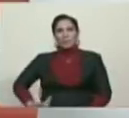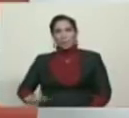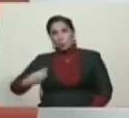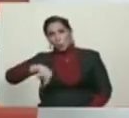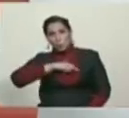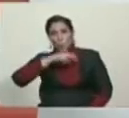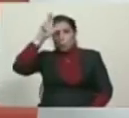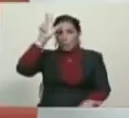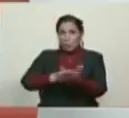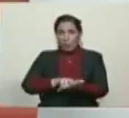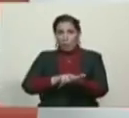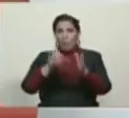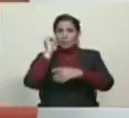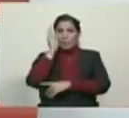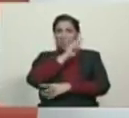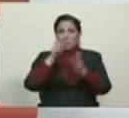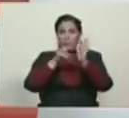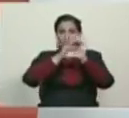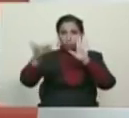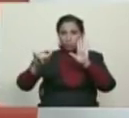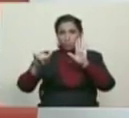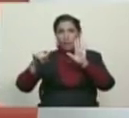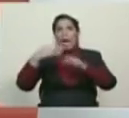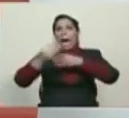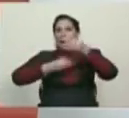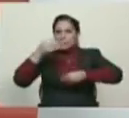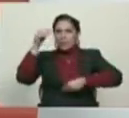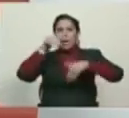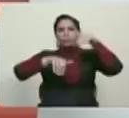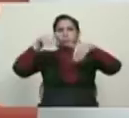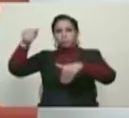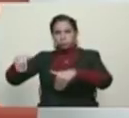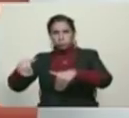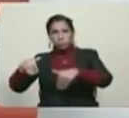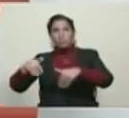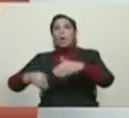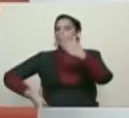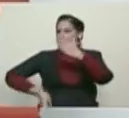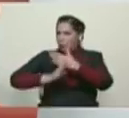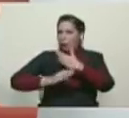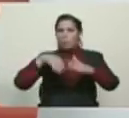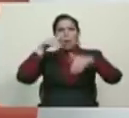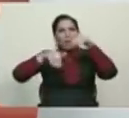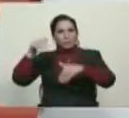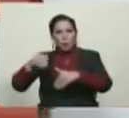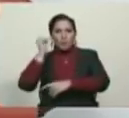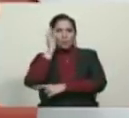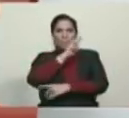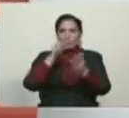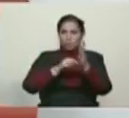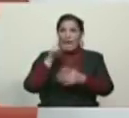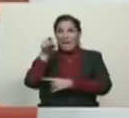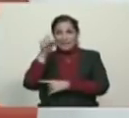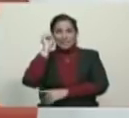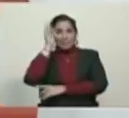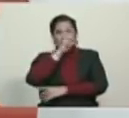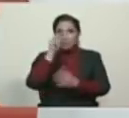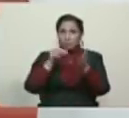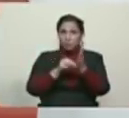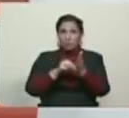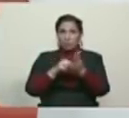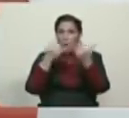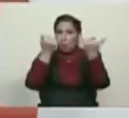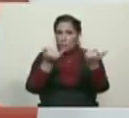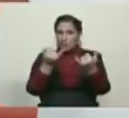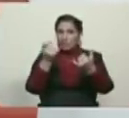Asamblea Nacional Constituyente que va a haber elecciones de la Asamblea Nacional, habrá elecciones de la Asamblea Nacional y esa Asamblea Nacional de actual en